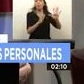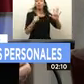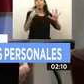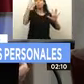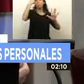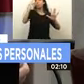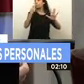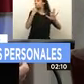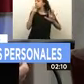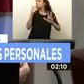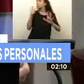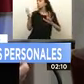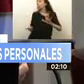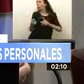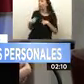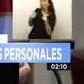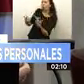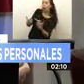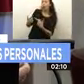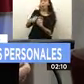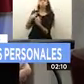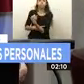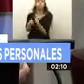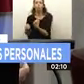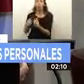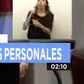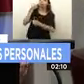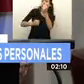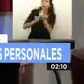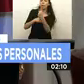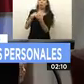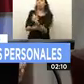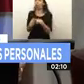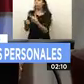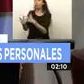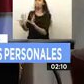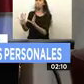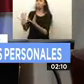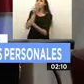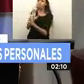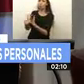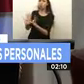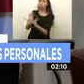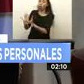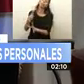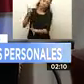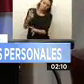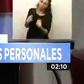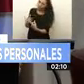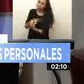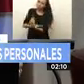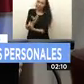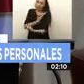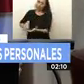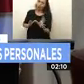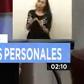demasiado poder a los sindicatos a las fábricas etcétera etcétera etcétera al Estado también y al Estado no los trabajadores también no